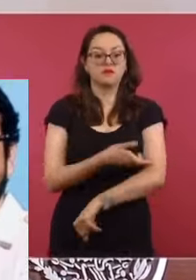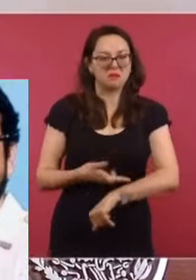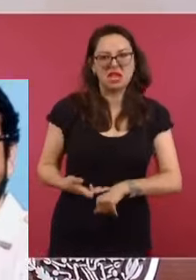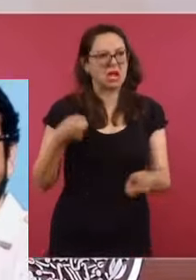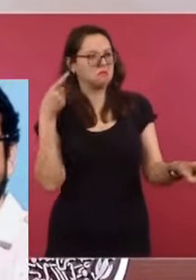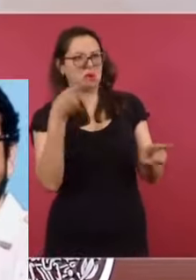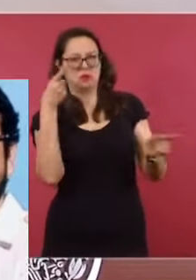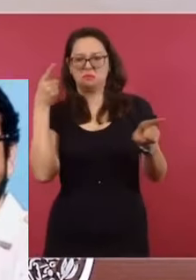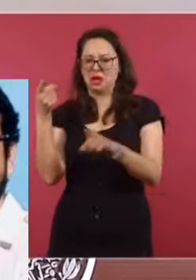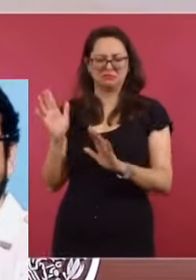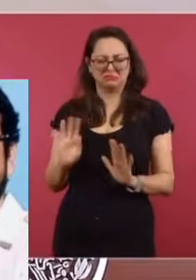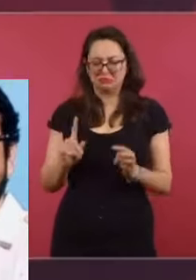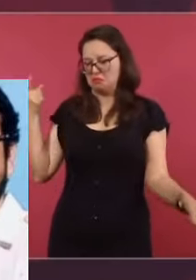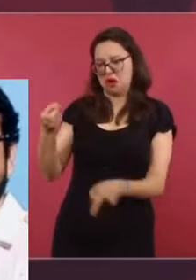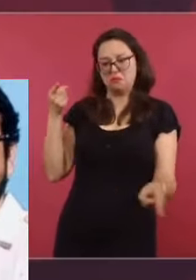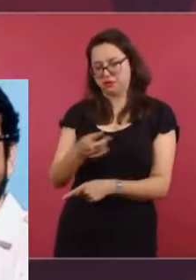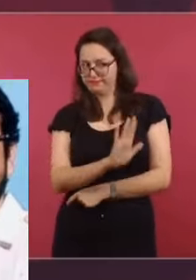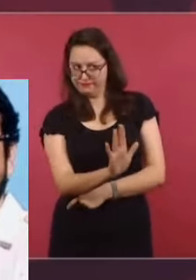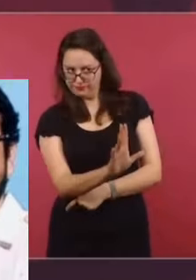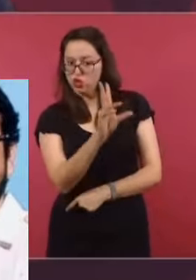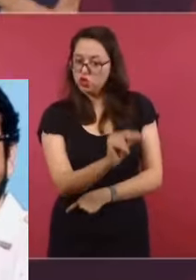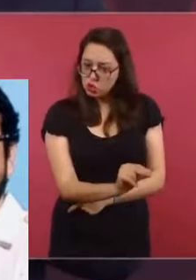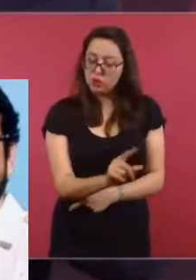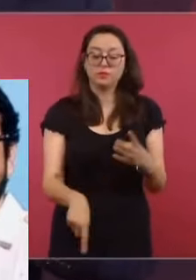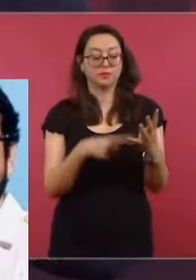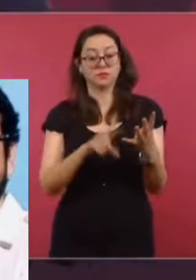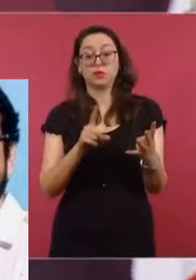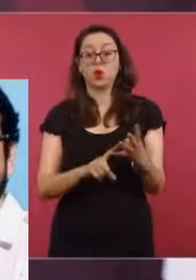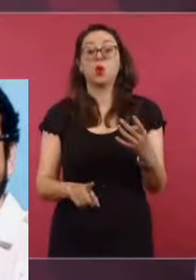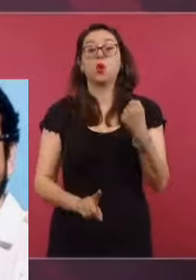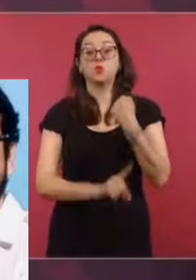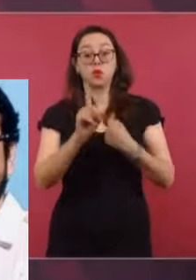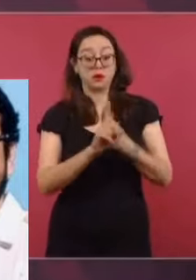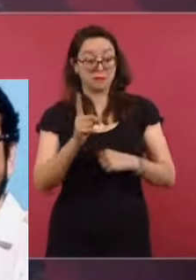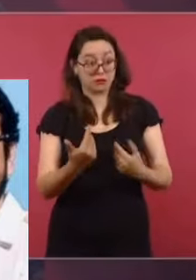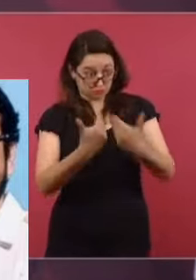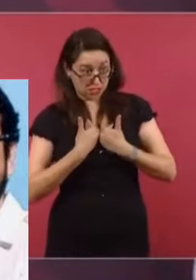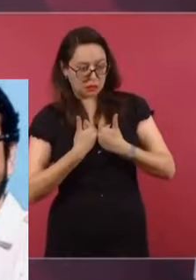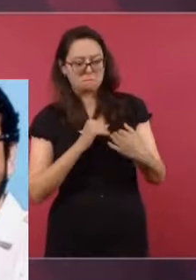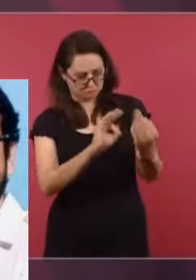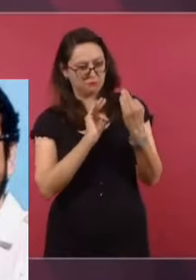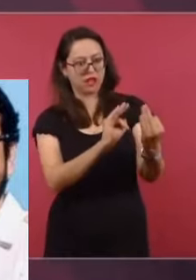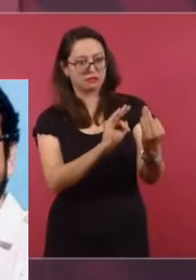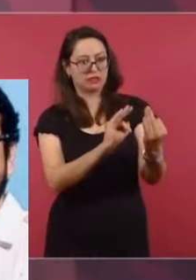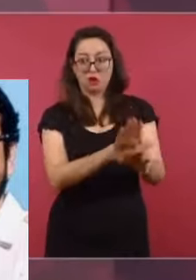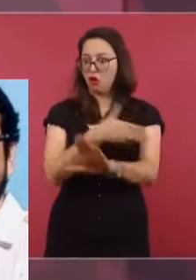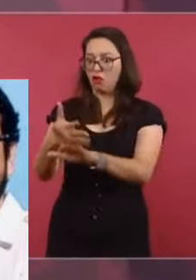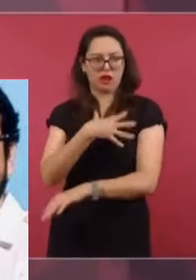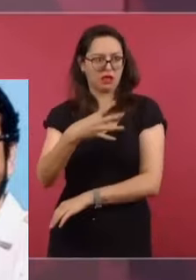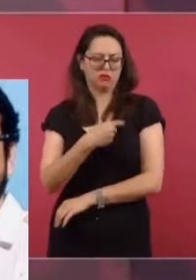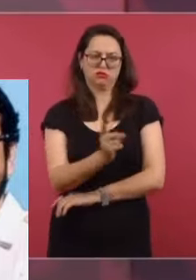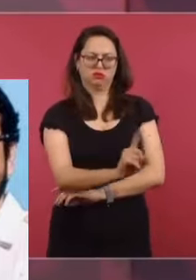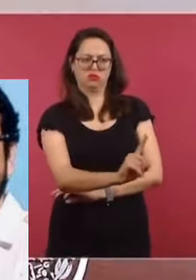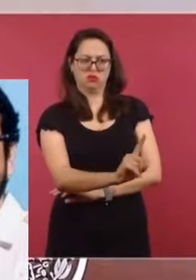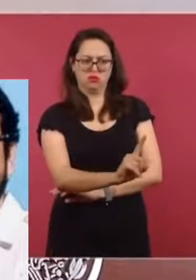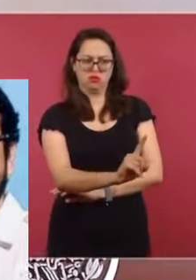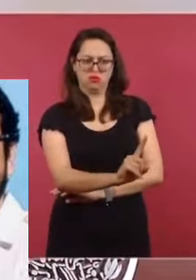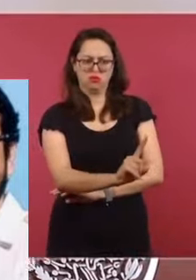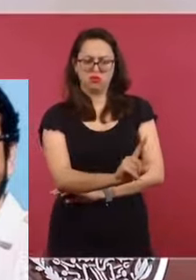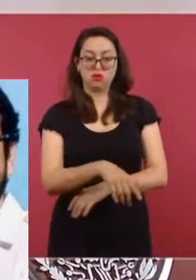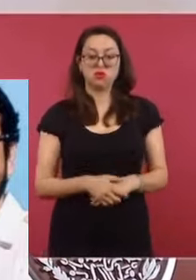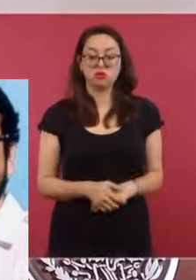familiares, que no se metan con menores, que si tienen un problema conmigo, pues que sea conmigo, ¿sí? No con mis hijos. Ahora, si mis